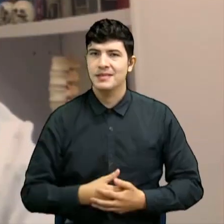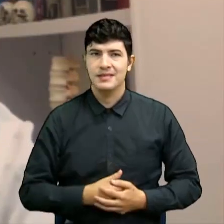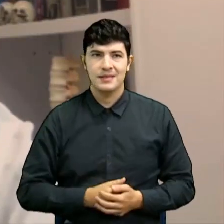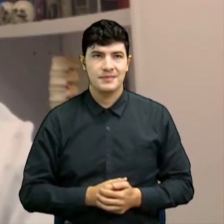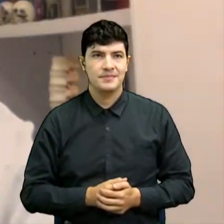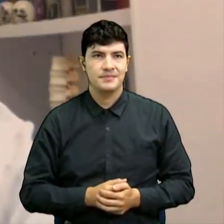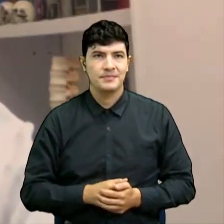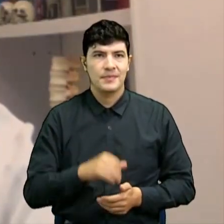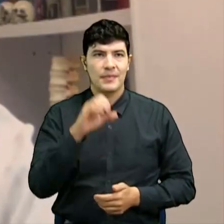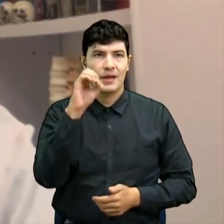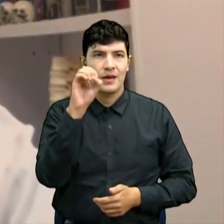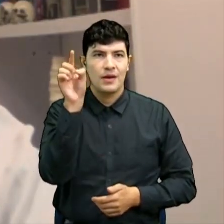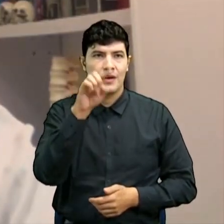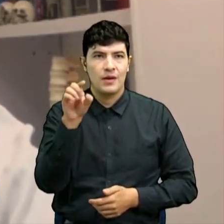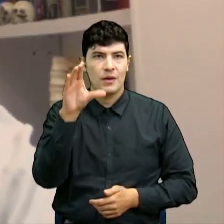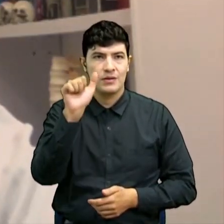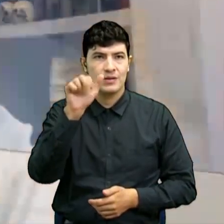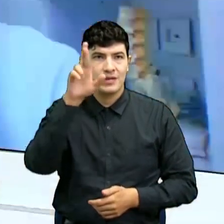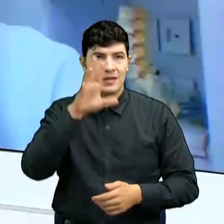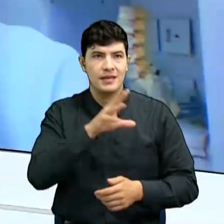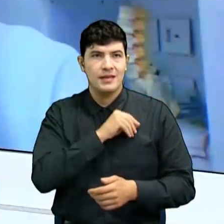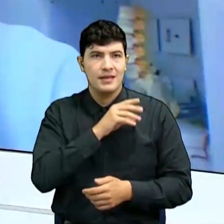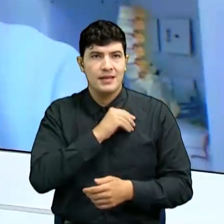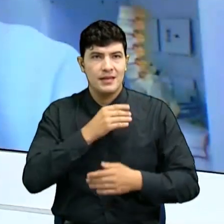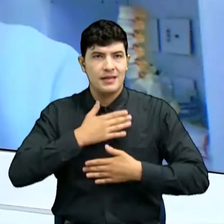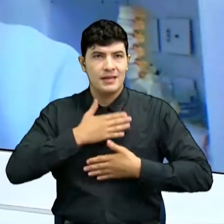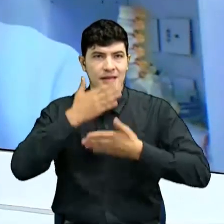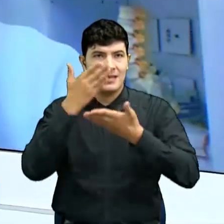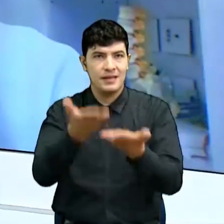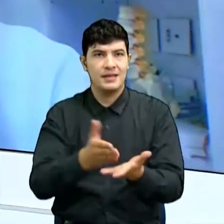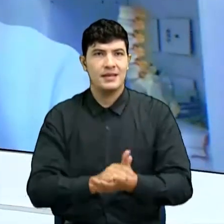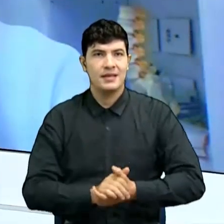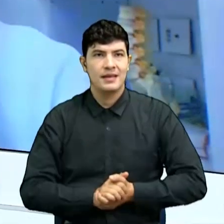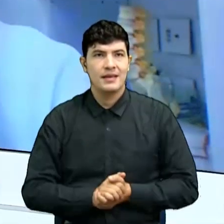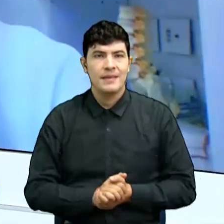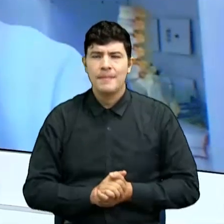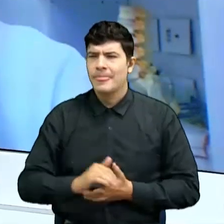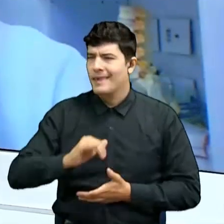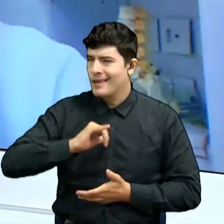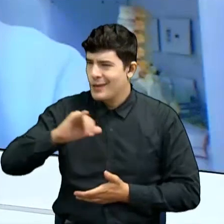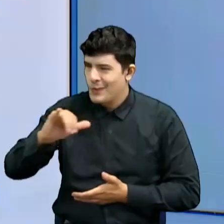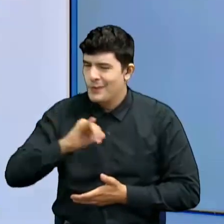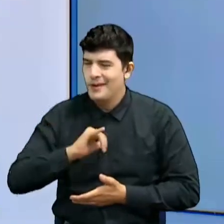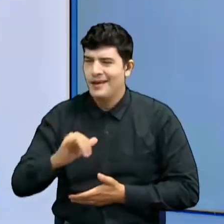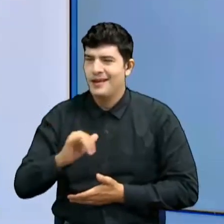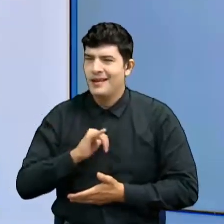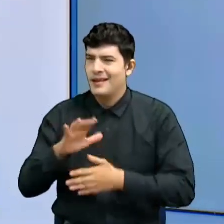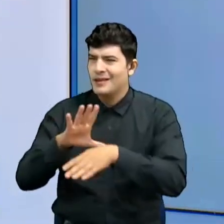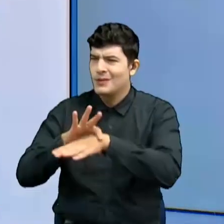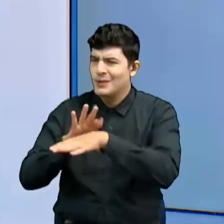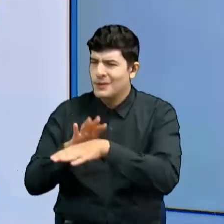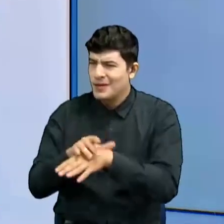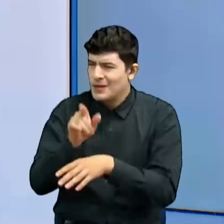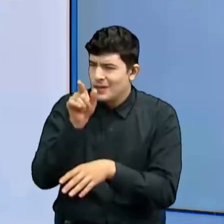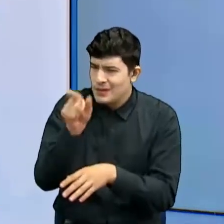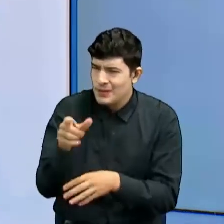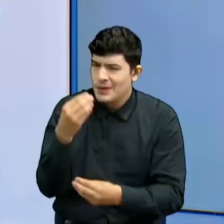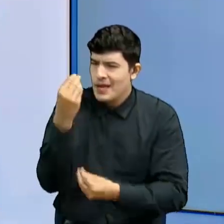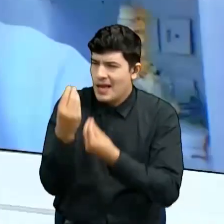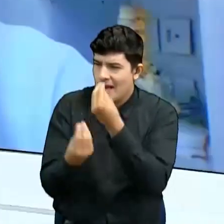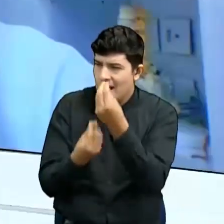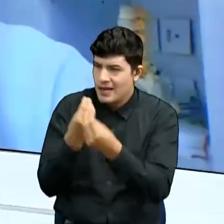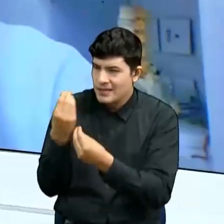Gerardo, es un placer saludarte. Igualmente, doctor, todo lo que usted realizó, vamos a ir contándolo poco a poco